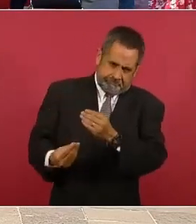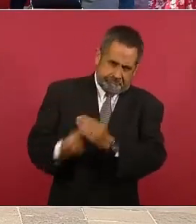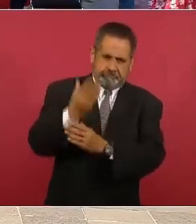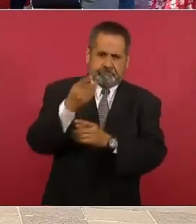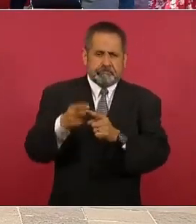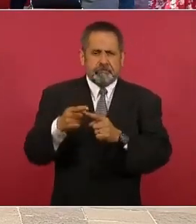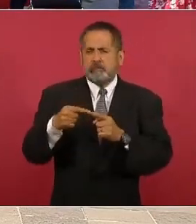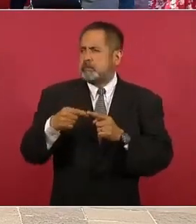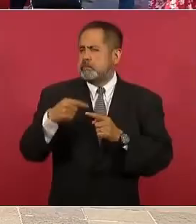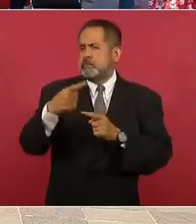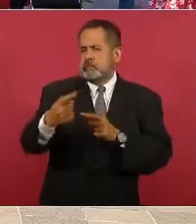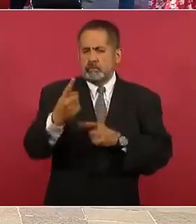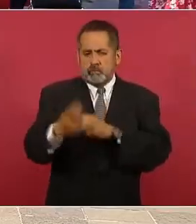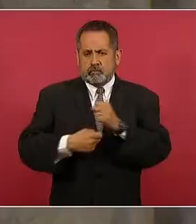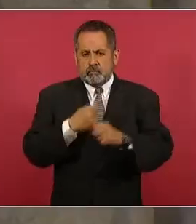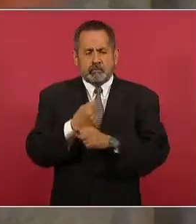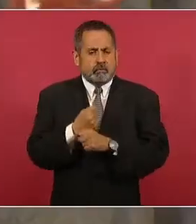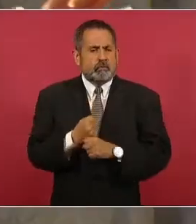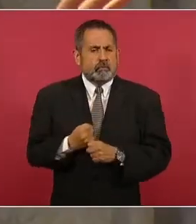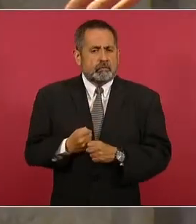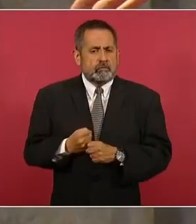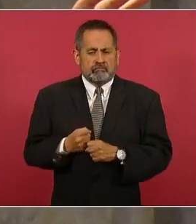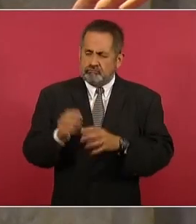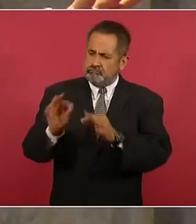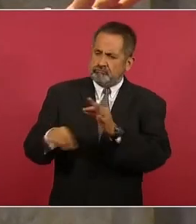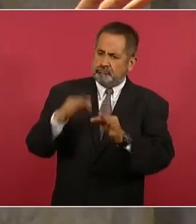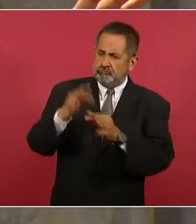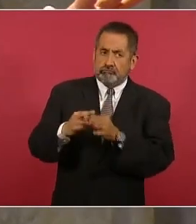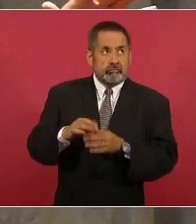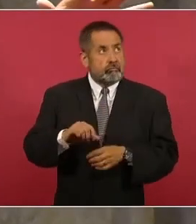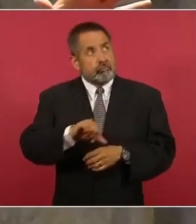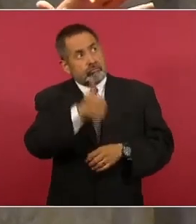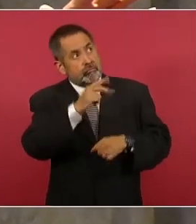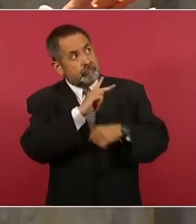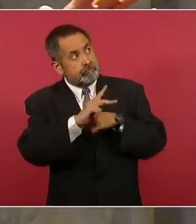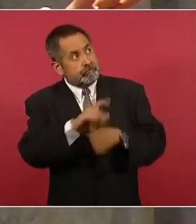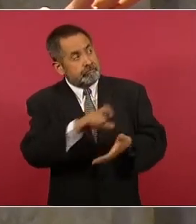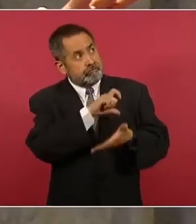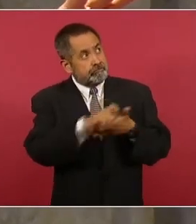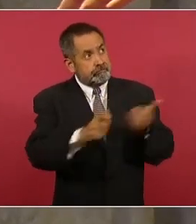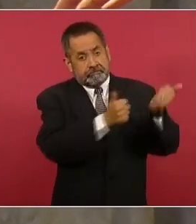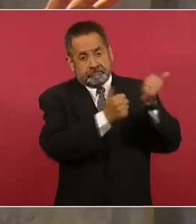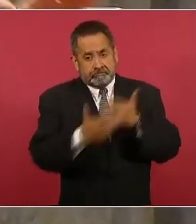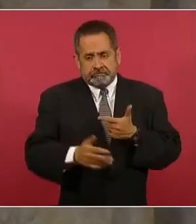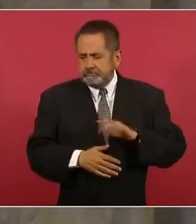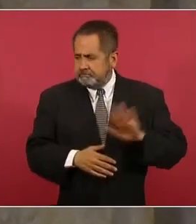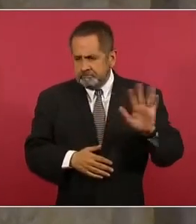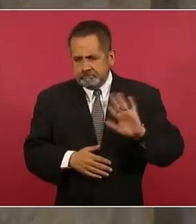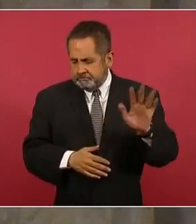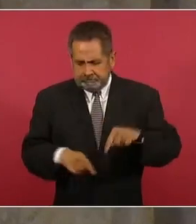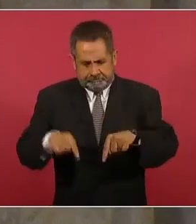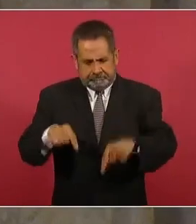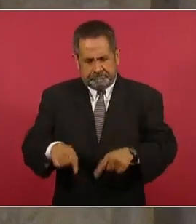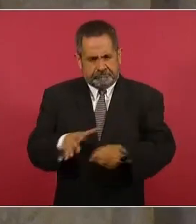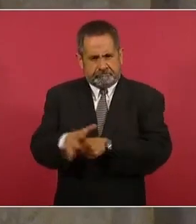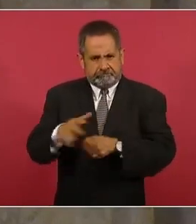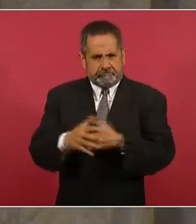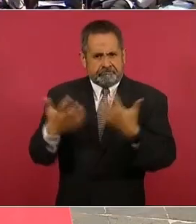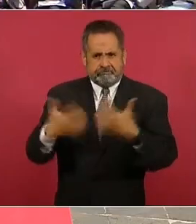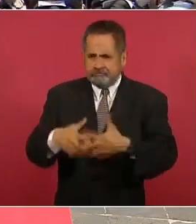Y ya el año próximo dejamos de comprar la gasolina y el diésel en el extranjero. Vamos a